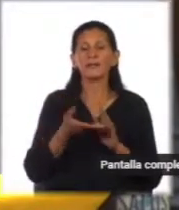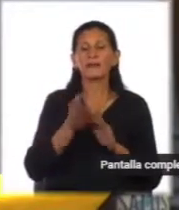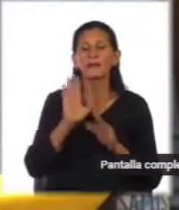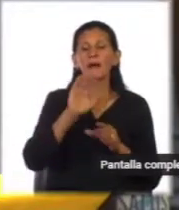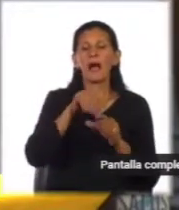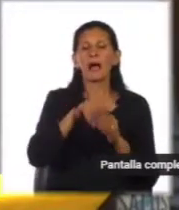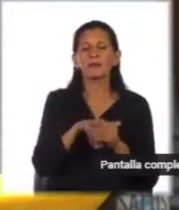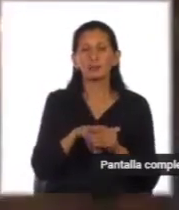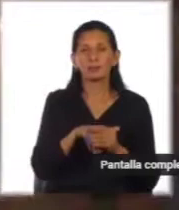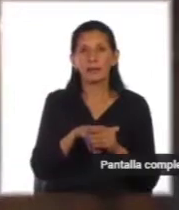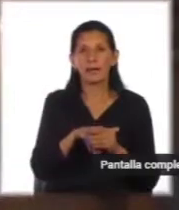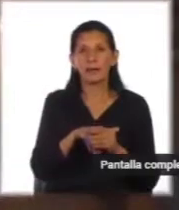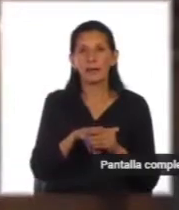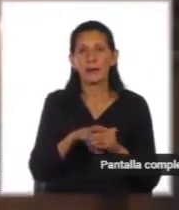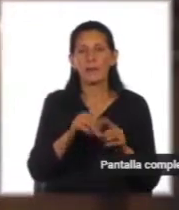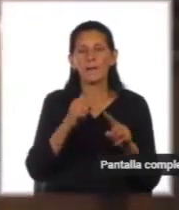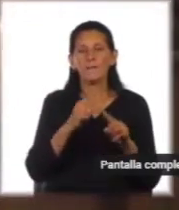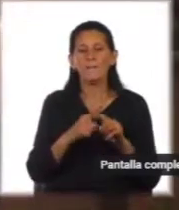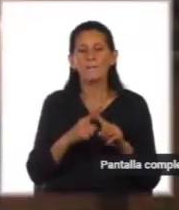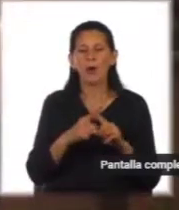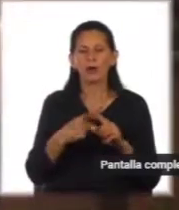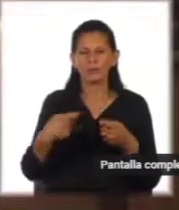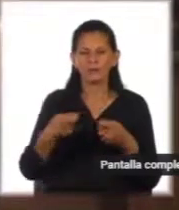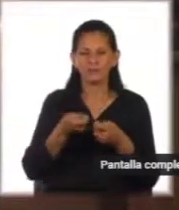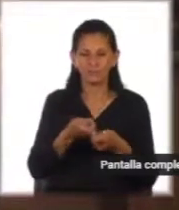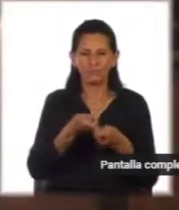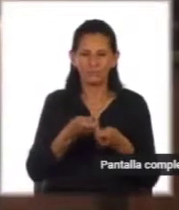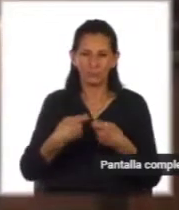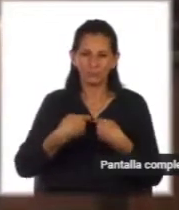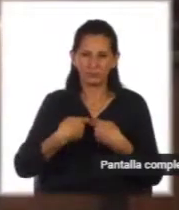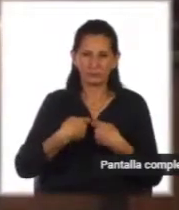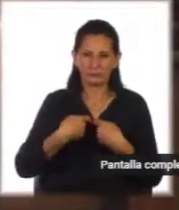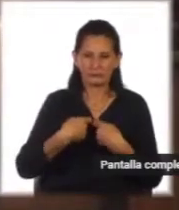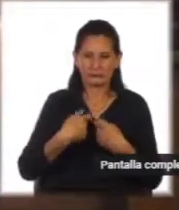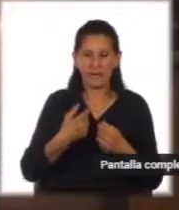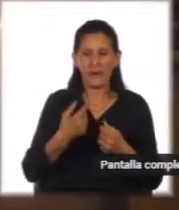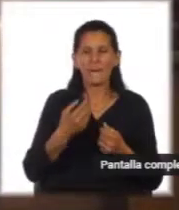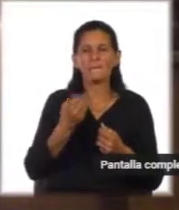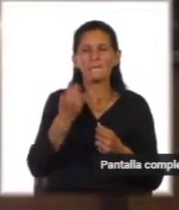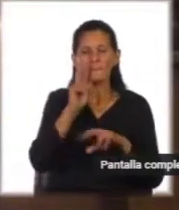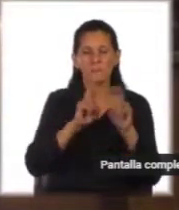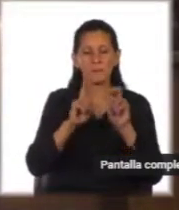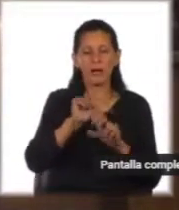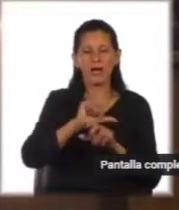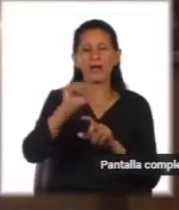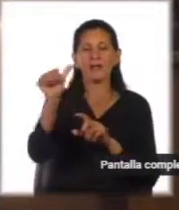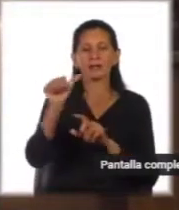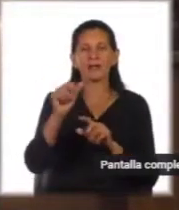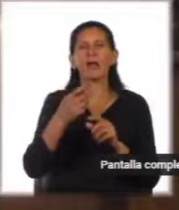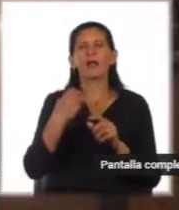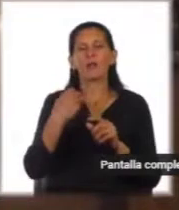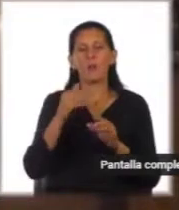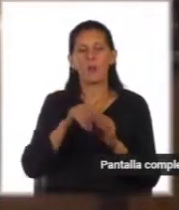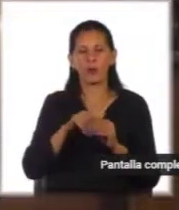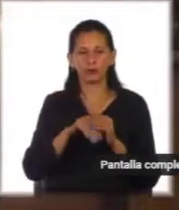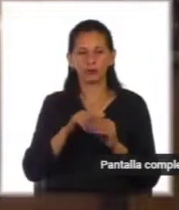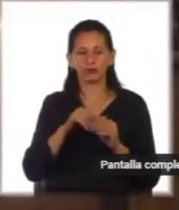votábamos por presión y para lograr votos en la próxima campaña